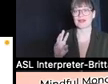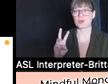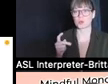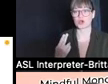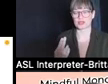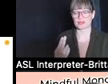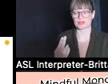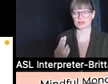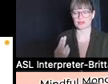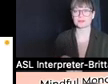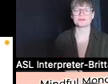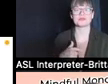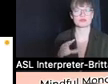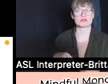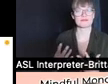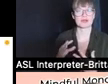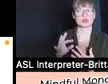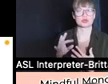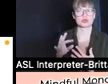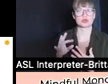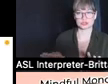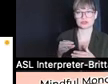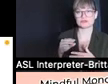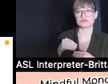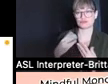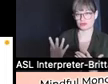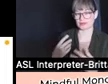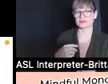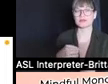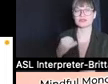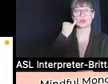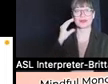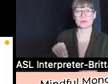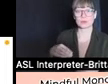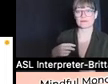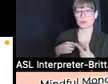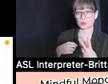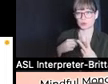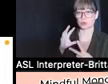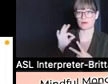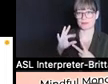de las estrategias de darle opciones a sus hijos. Cuando se les da, se les presenta